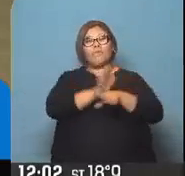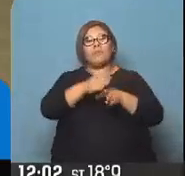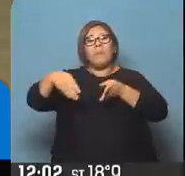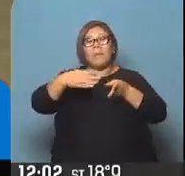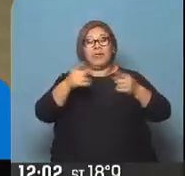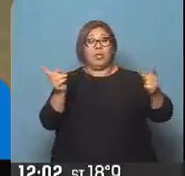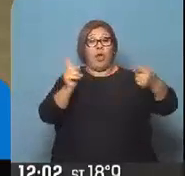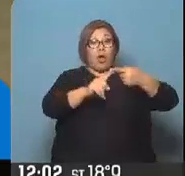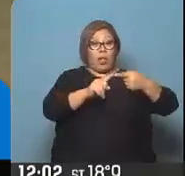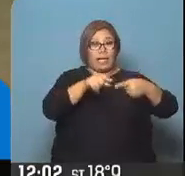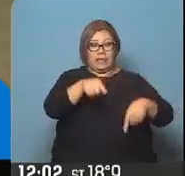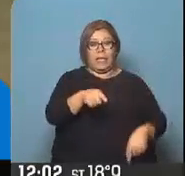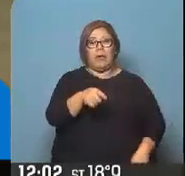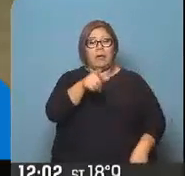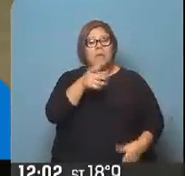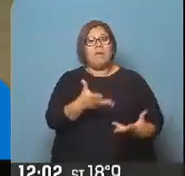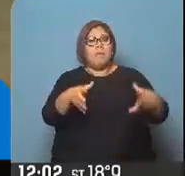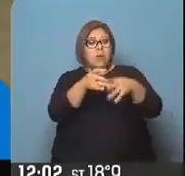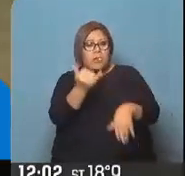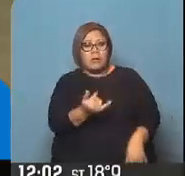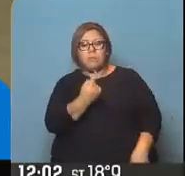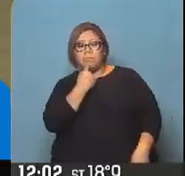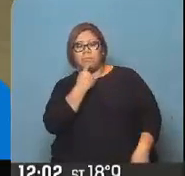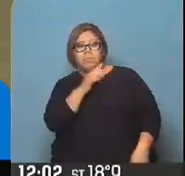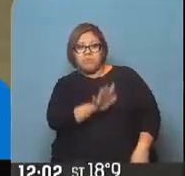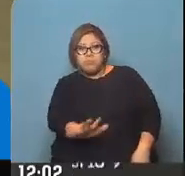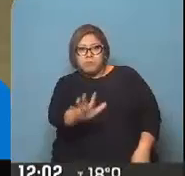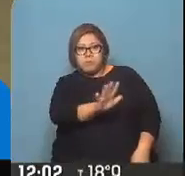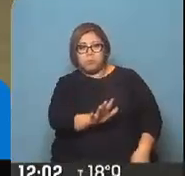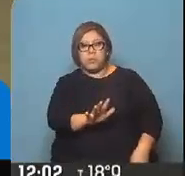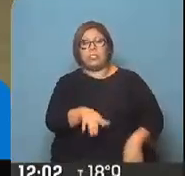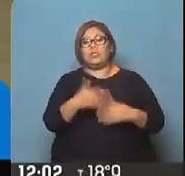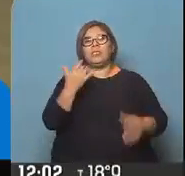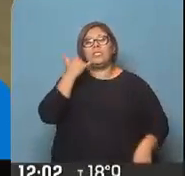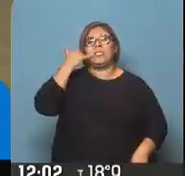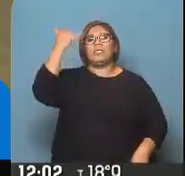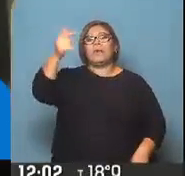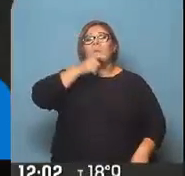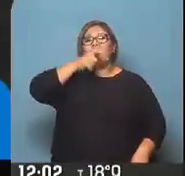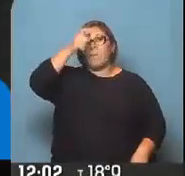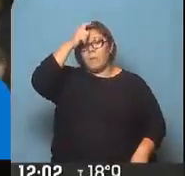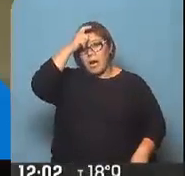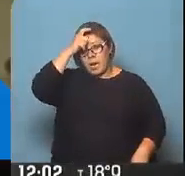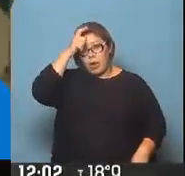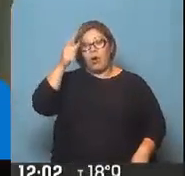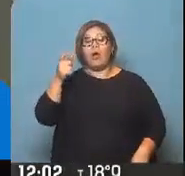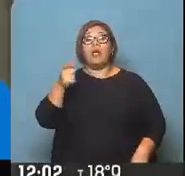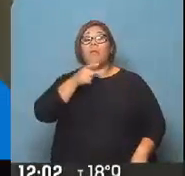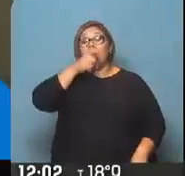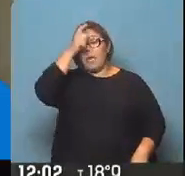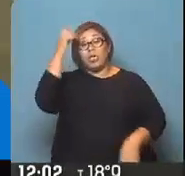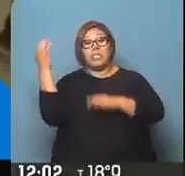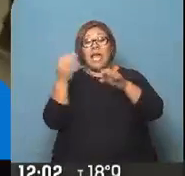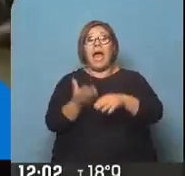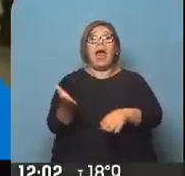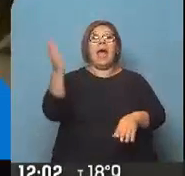aeroportuaria se llamó justamente a los bomberos pero antes de que llegaran los bomberos para poder examinar que tenía en su interior esa bolsa la dueña